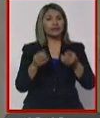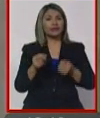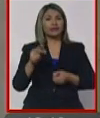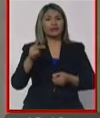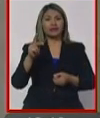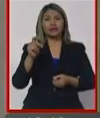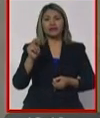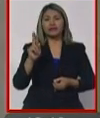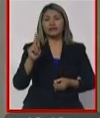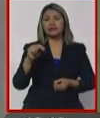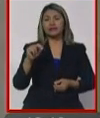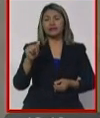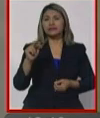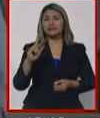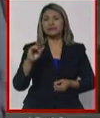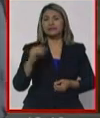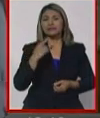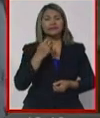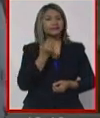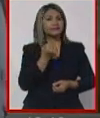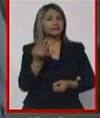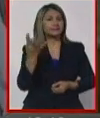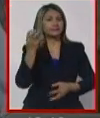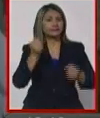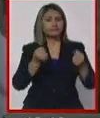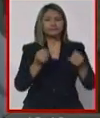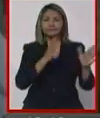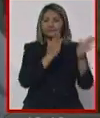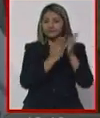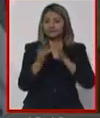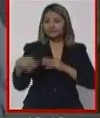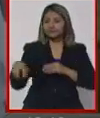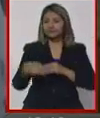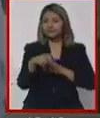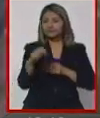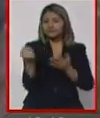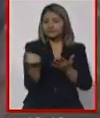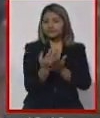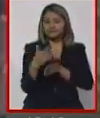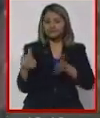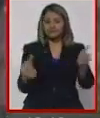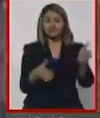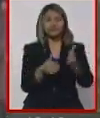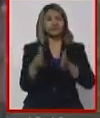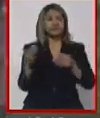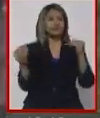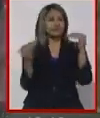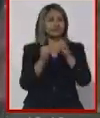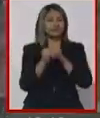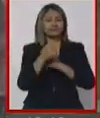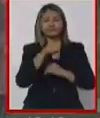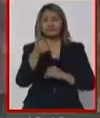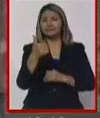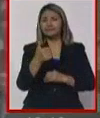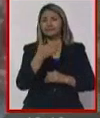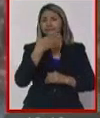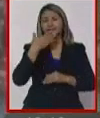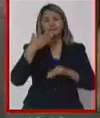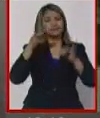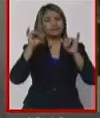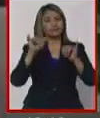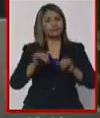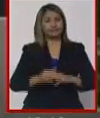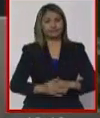en Villatunari, Chimoré y Virgarzama, algunos vehículos preparaban viaje por la carretera nueva, otros pasajeros preferían no